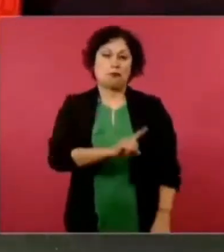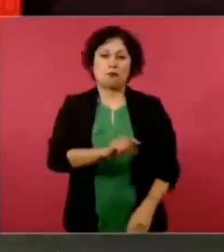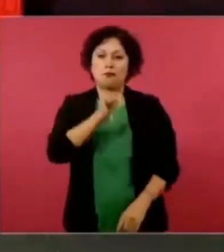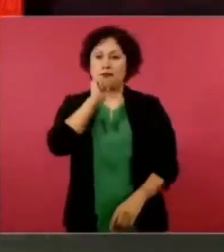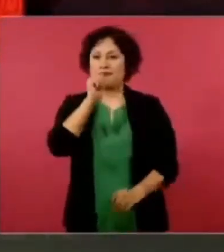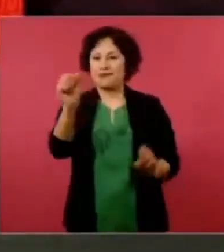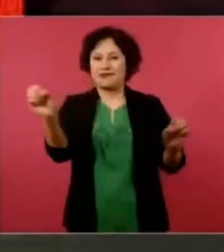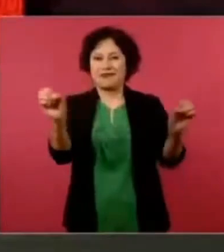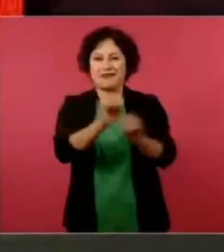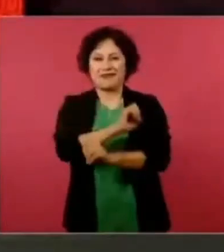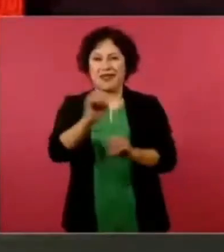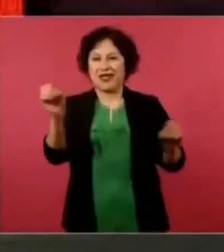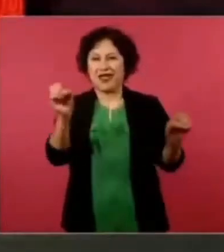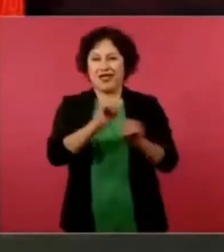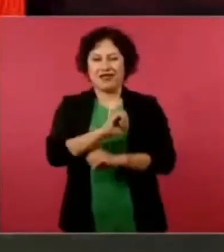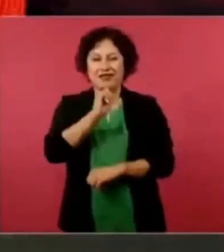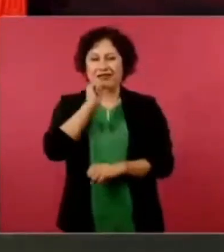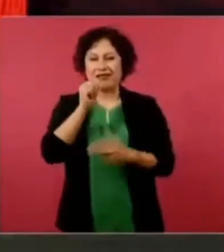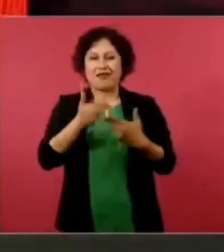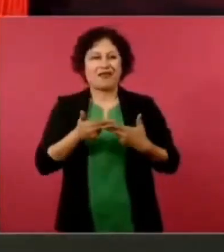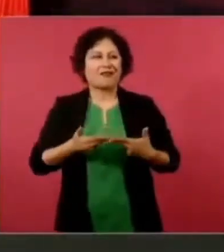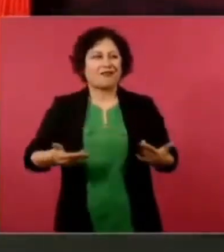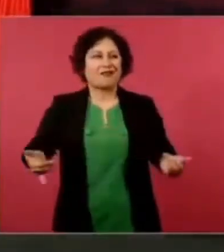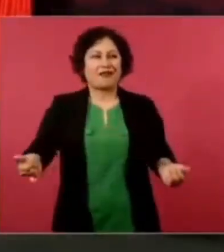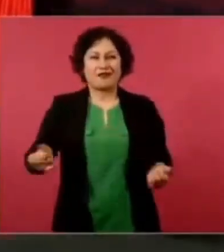A nadie.